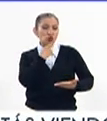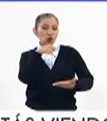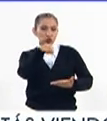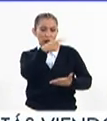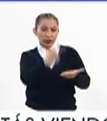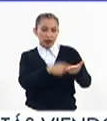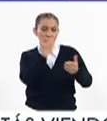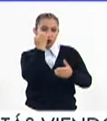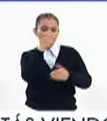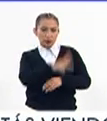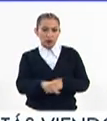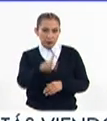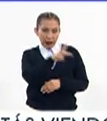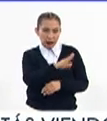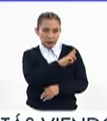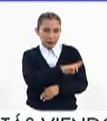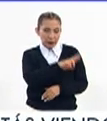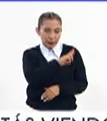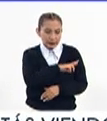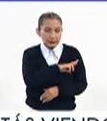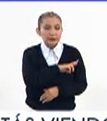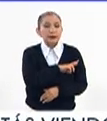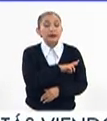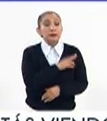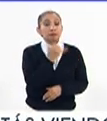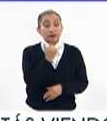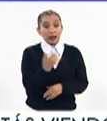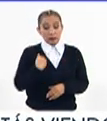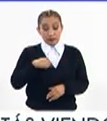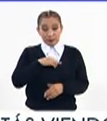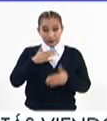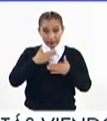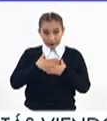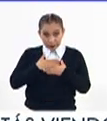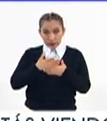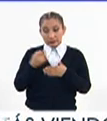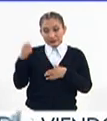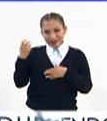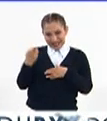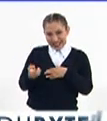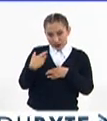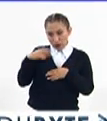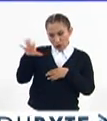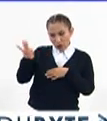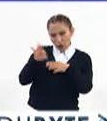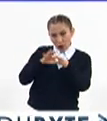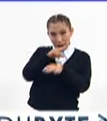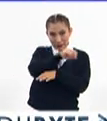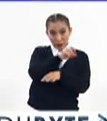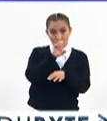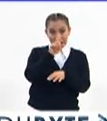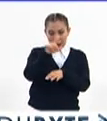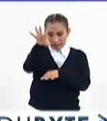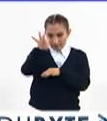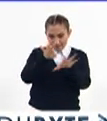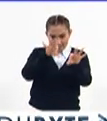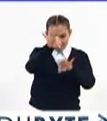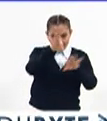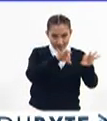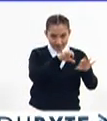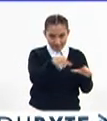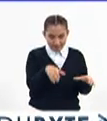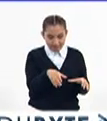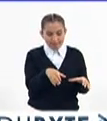uso en escuelas públicas y privadas, y nosotros, a partir de la selección que hace la propia Secretaría de